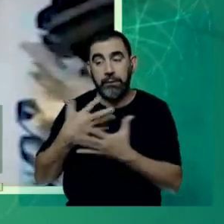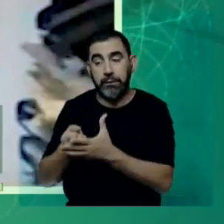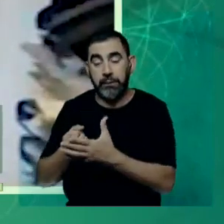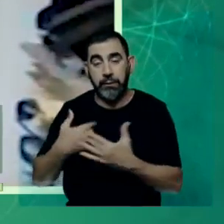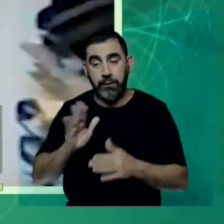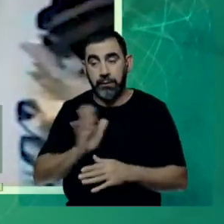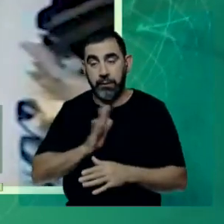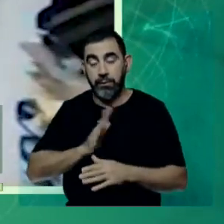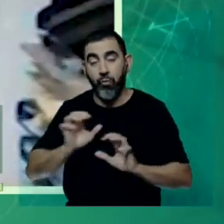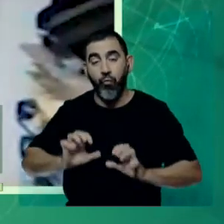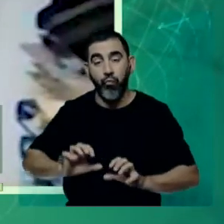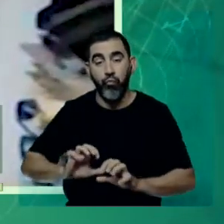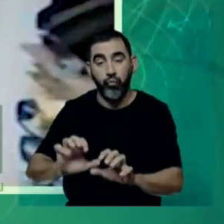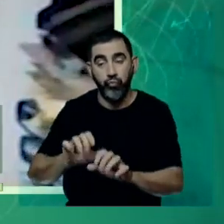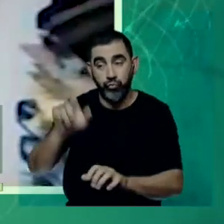funcionario